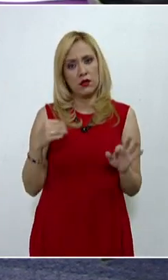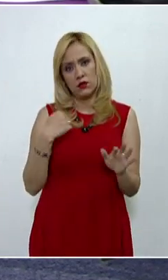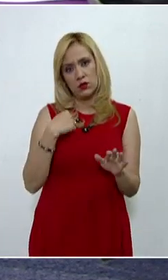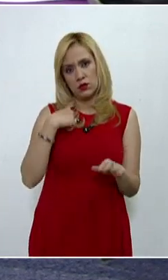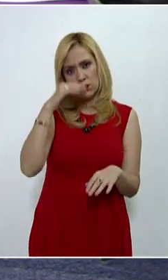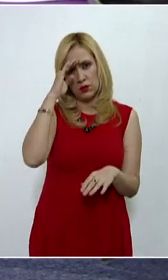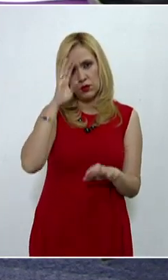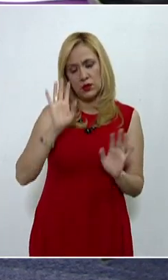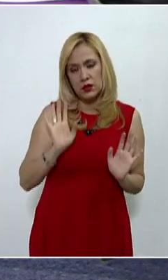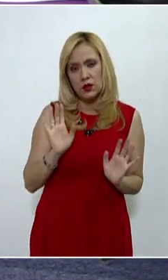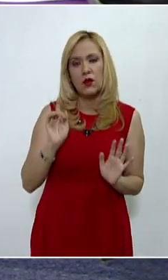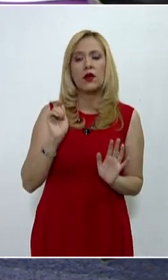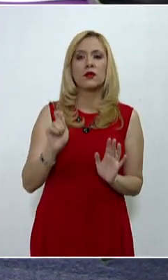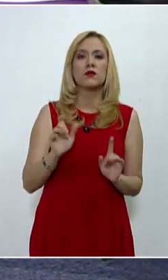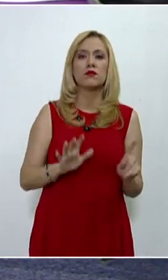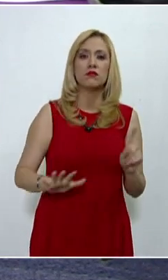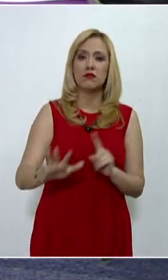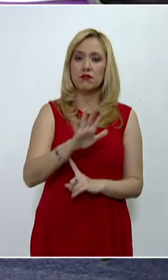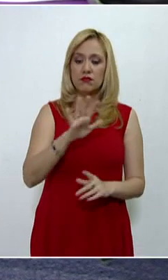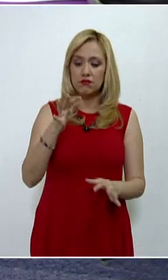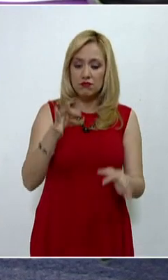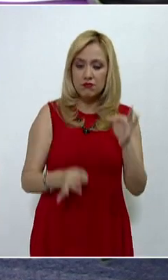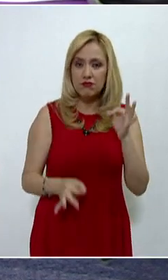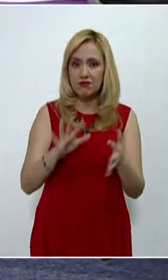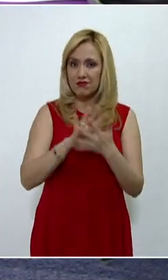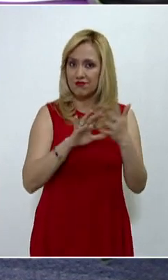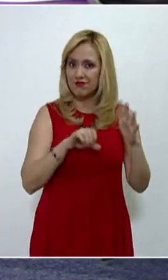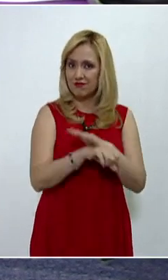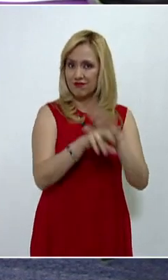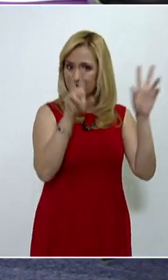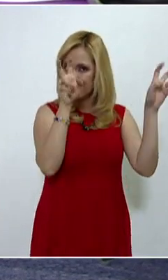creo, en justicia penal, ¿no?